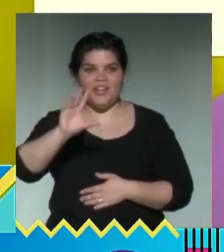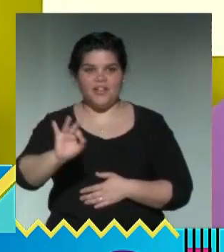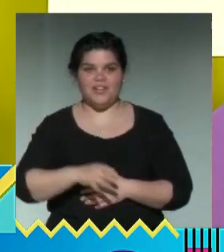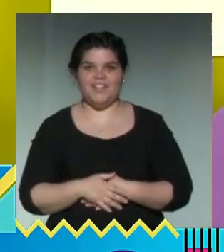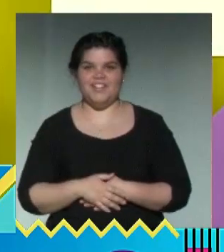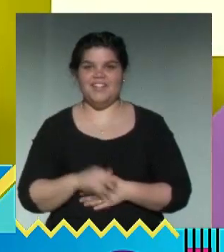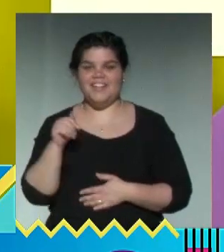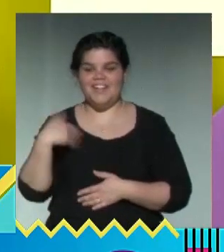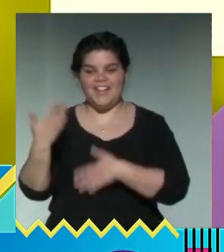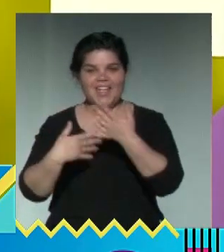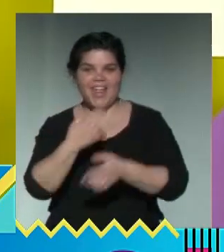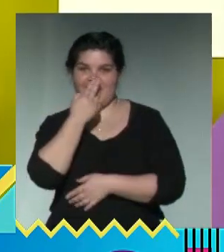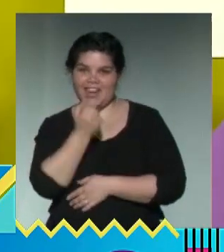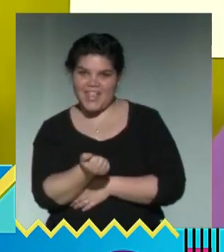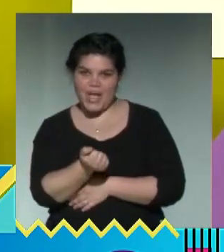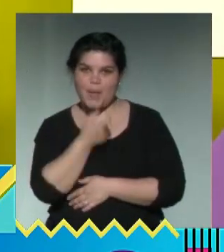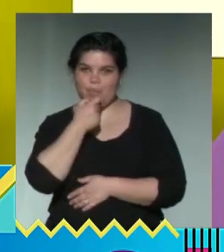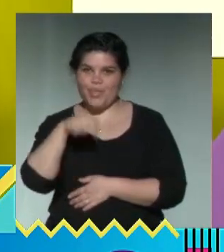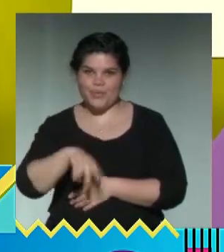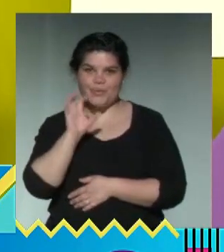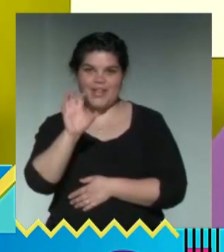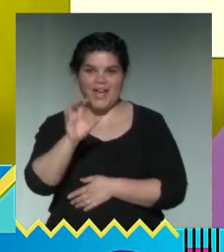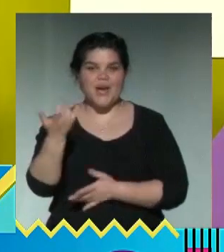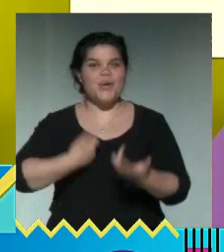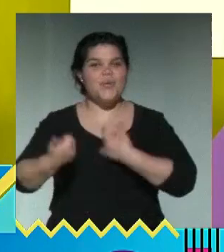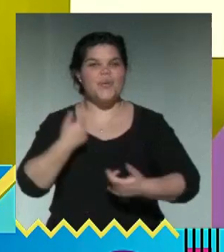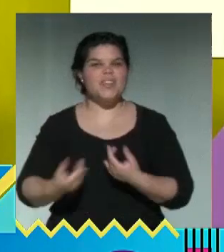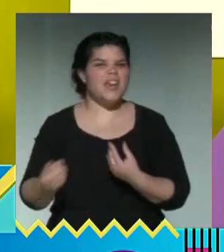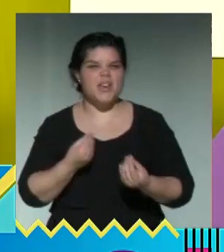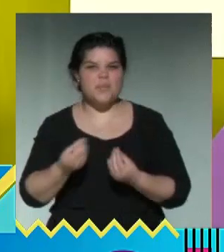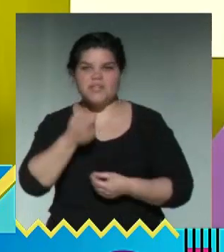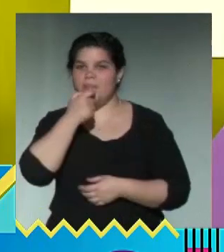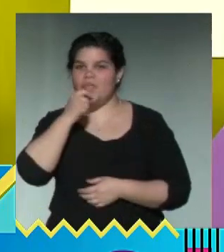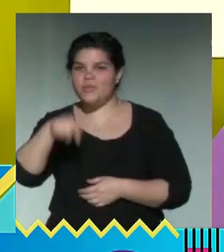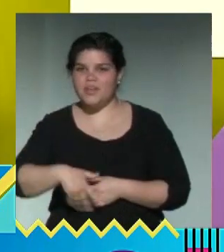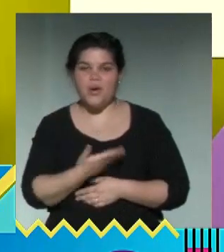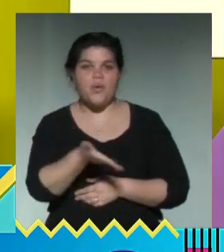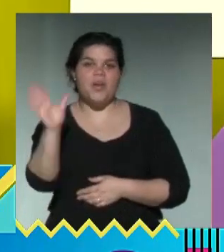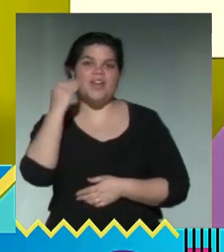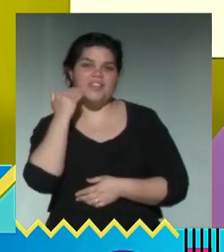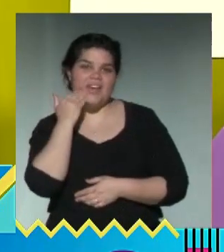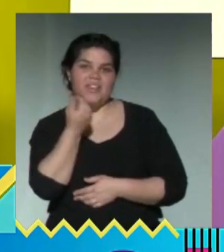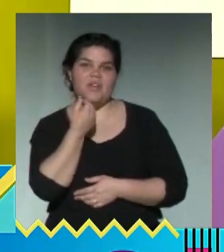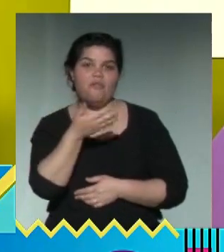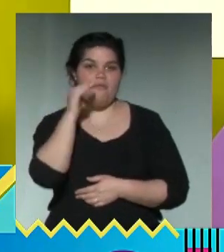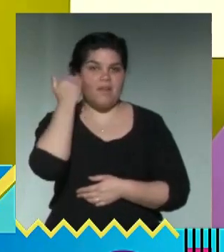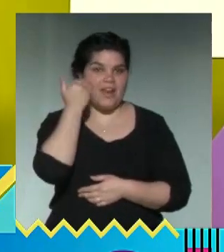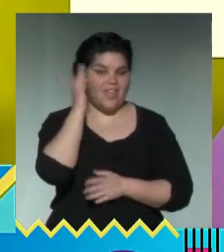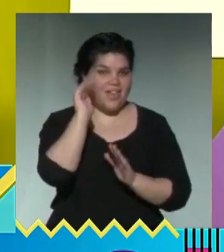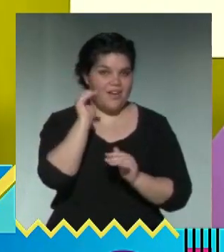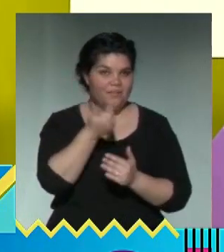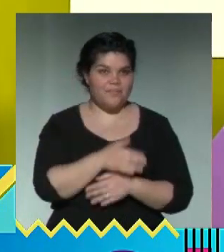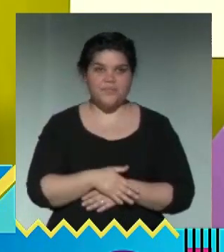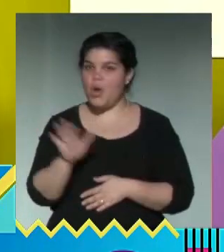y Minería de la provincia, justamente para hablar qué se está haciendo también desde la provincia de Mendoza. Emilio, buenas tardes. Fernando Oviedo te saluda. Hola, muy